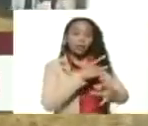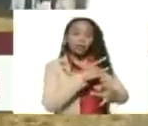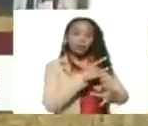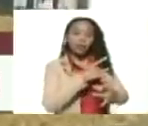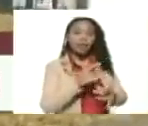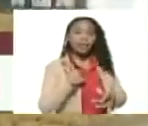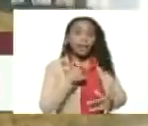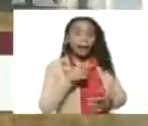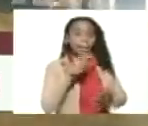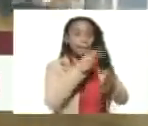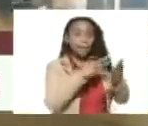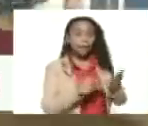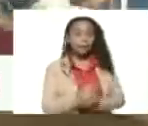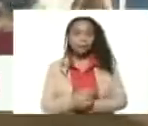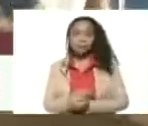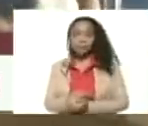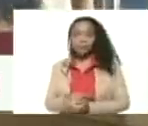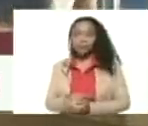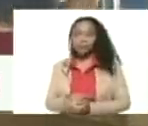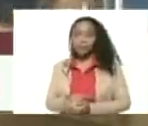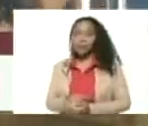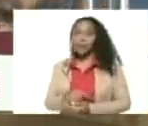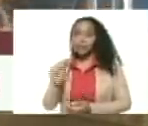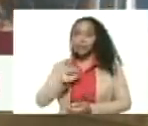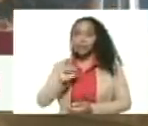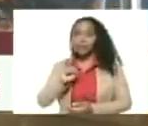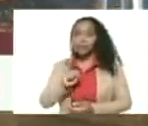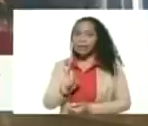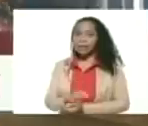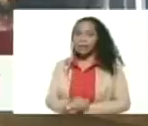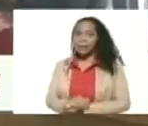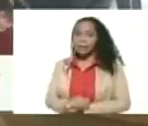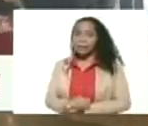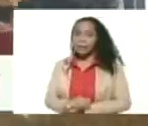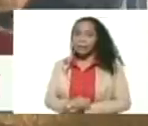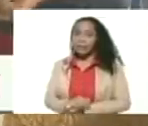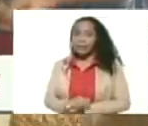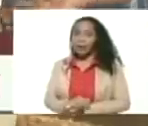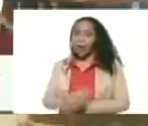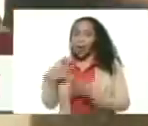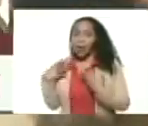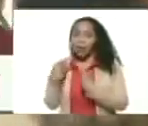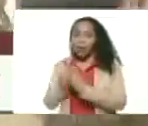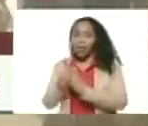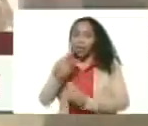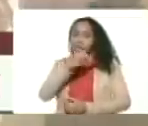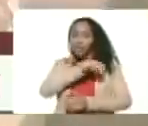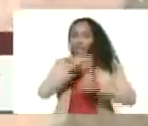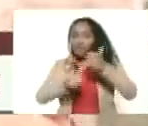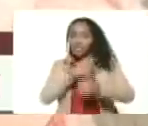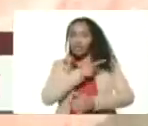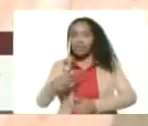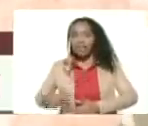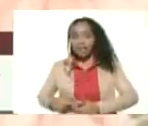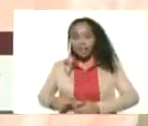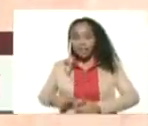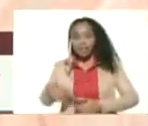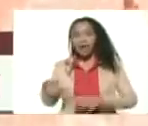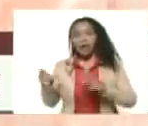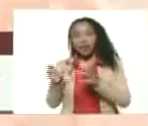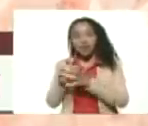material. Fíjense, doctora Margaret, compañero Wilma, compañera vicepresidenta, ministra, secretaria de